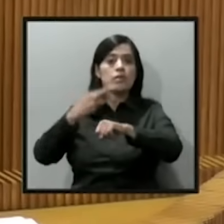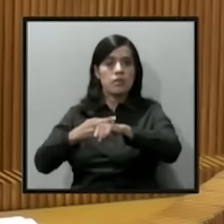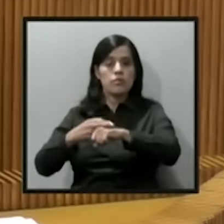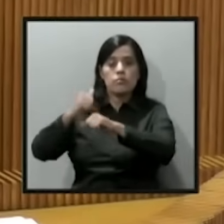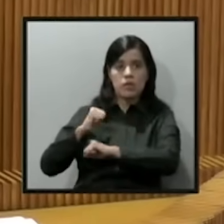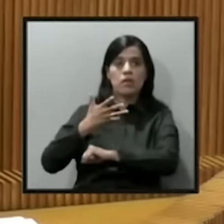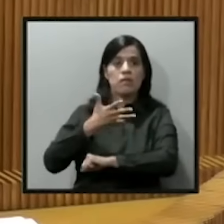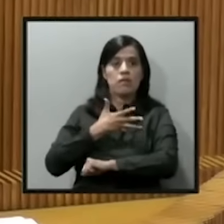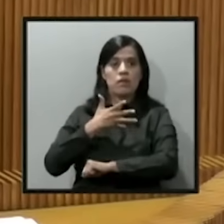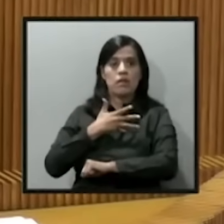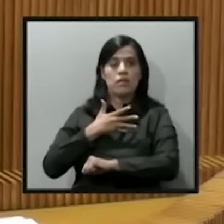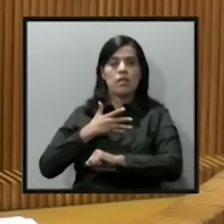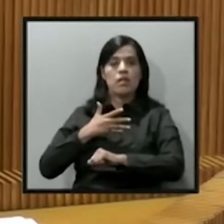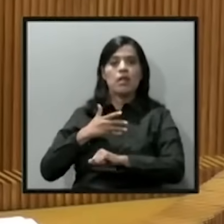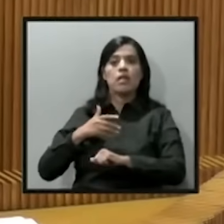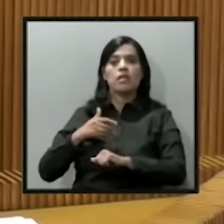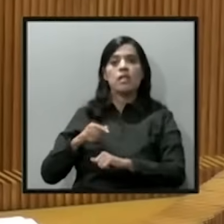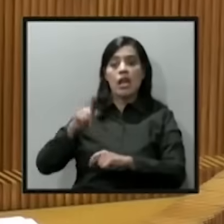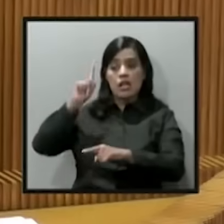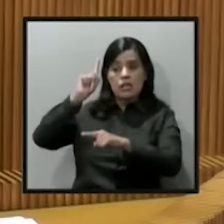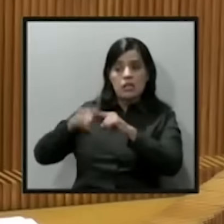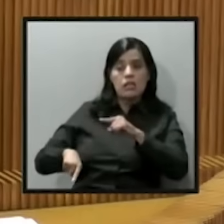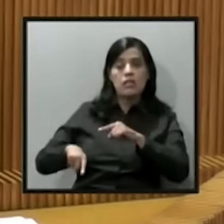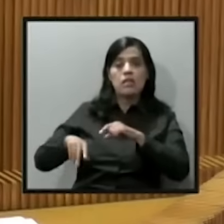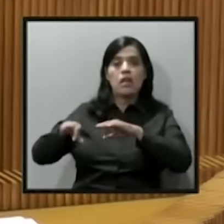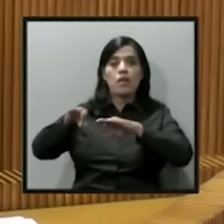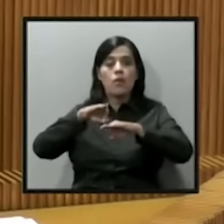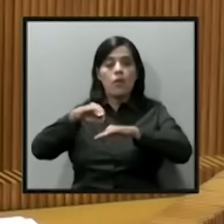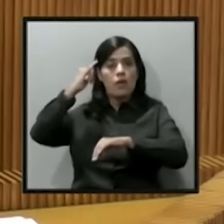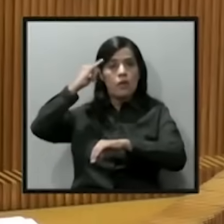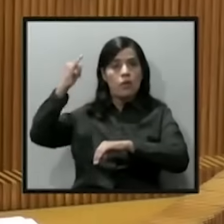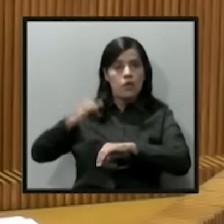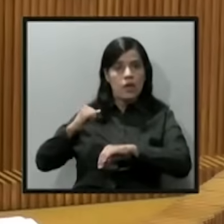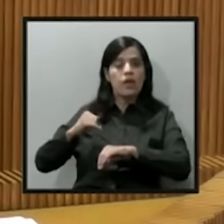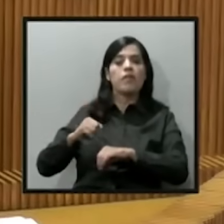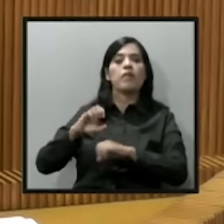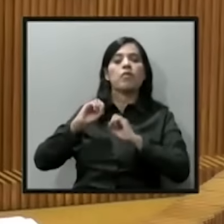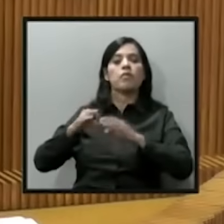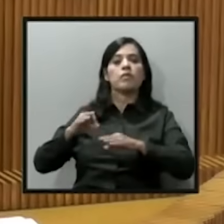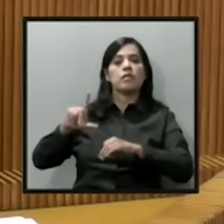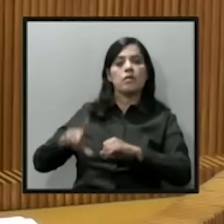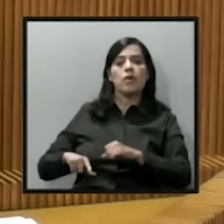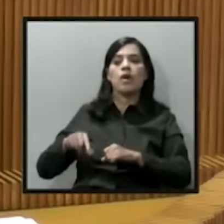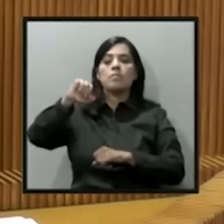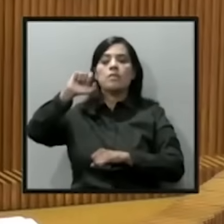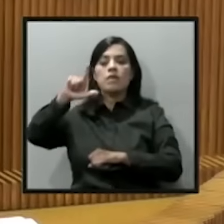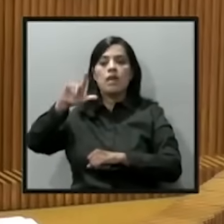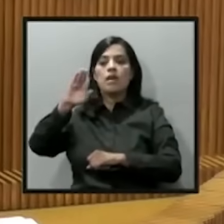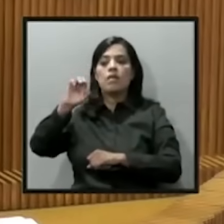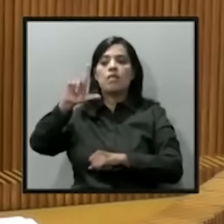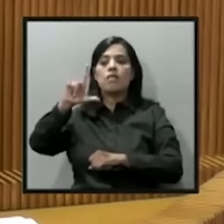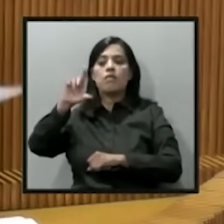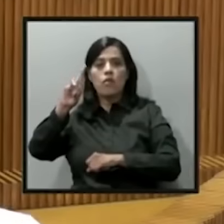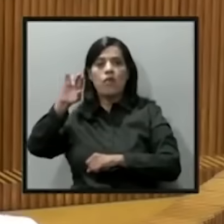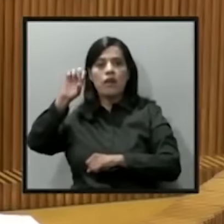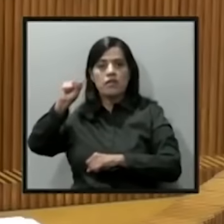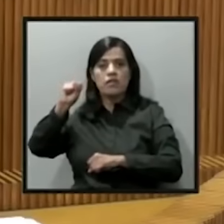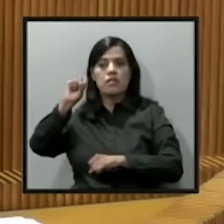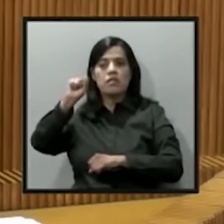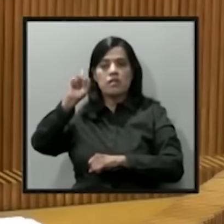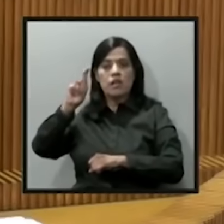y atribuciones separe de su cargo como jefe de la oficina del gobernador del Estado al ciudadano Miguel Flores Serna, mientras ordena